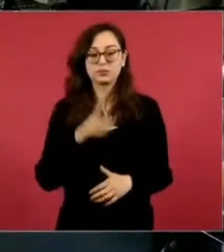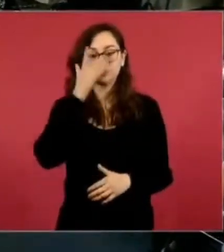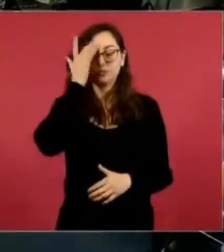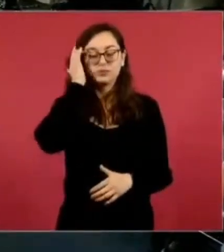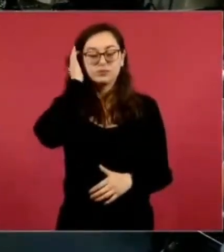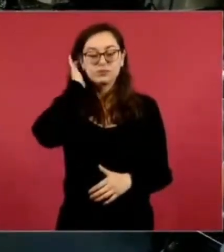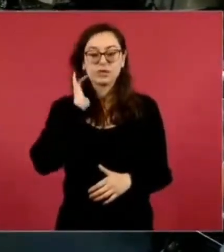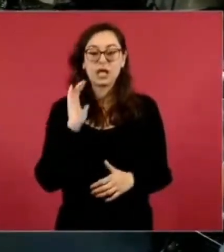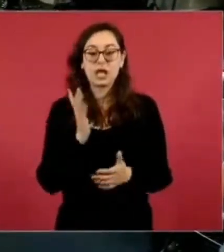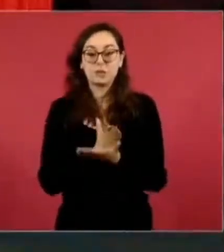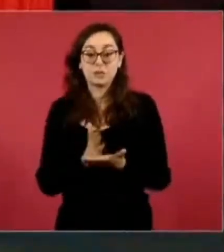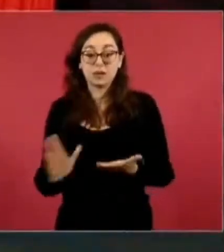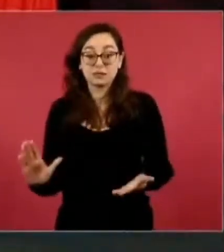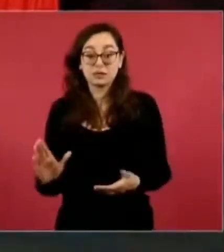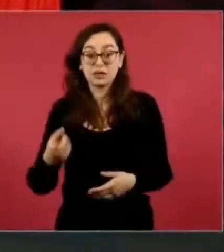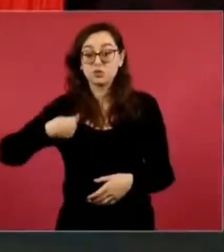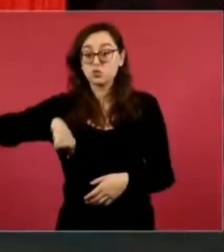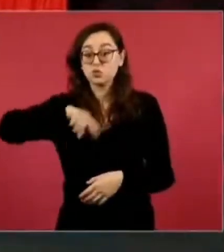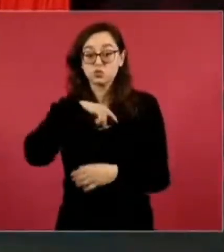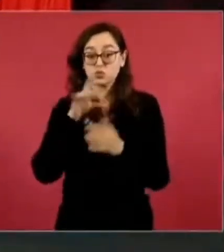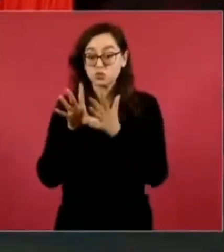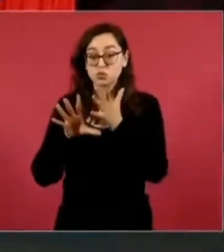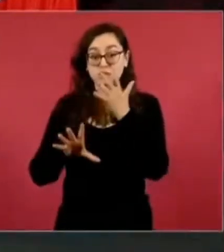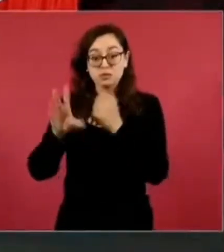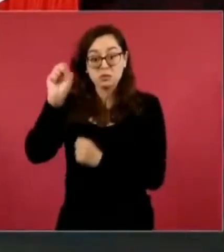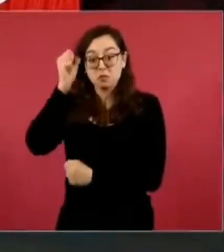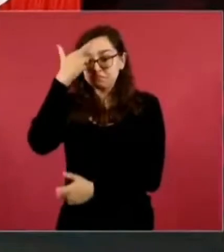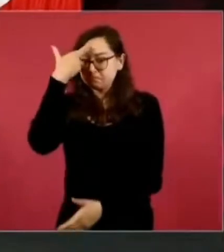nosotros no podemos violar la Constitución.